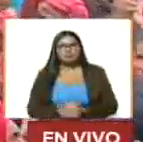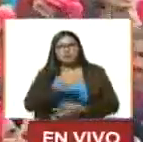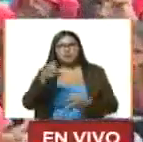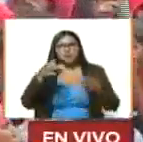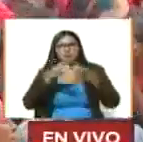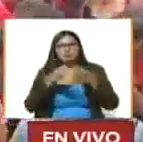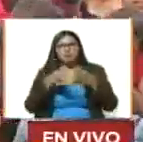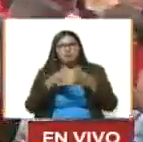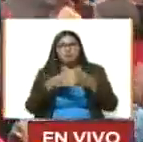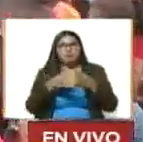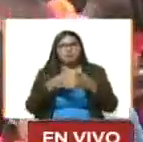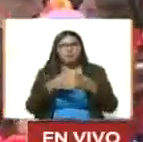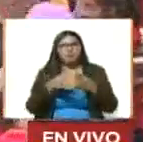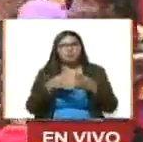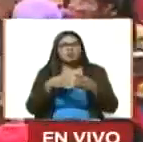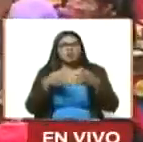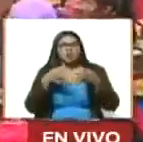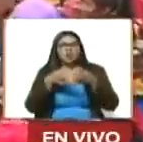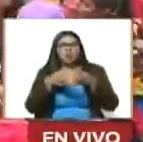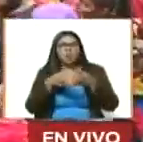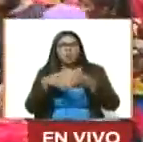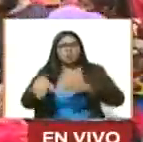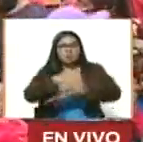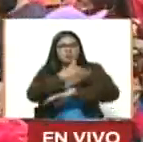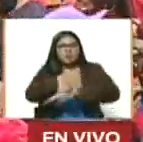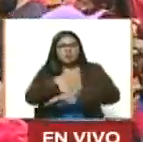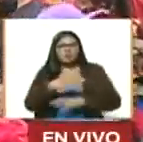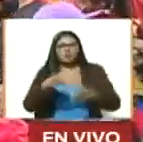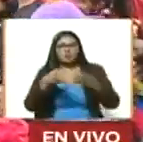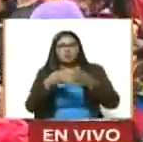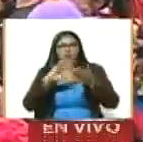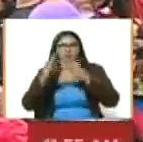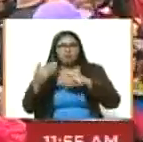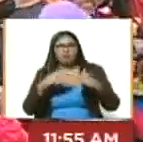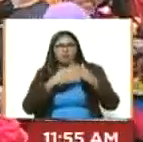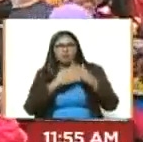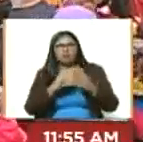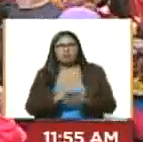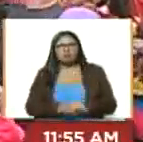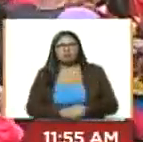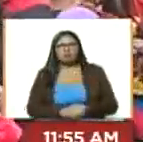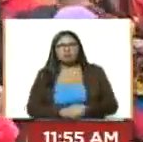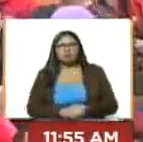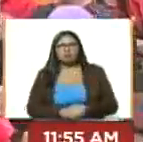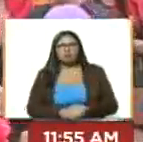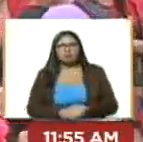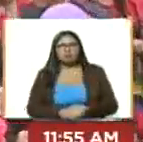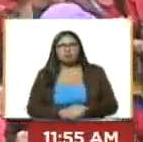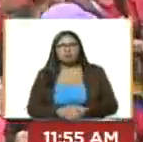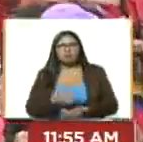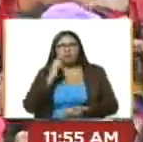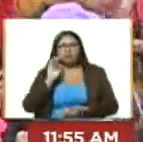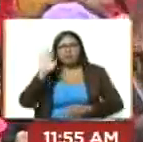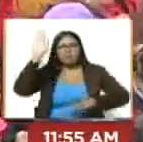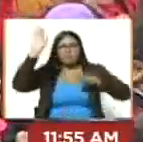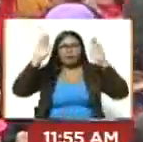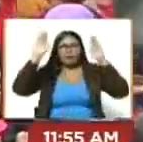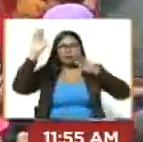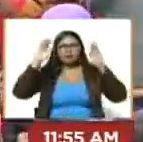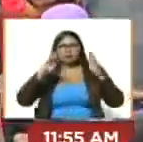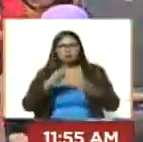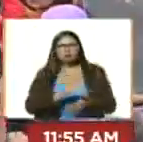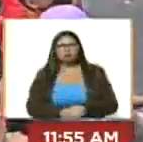calle, los equipos de comunidad, los equipos de UVC, levanten la mano, equipos de UVC.